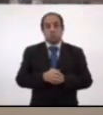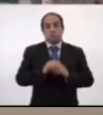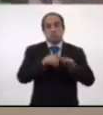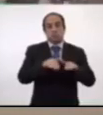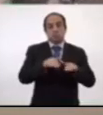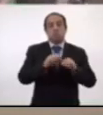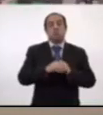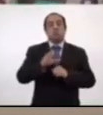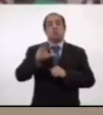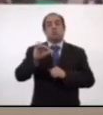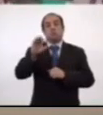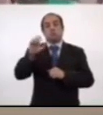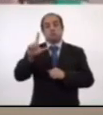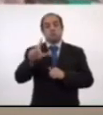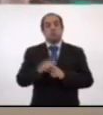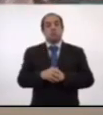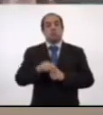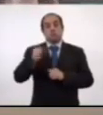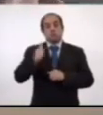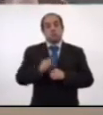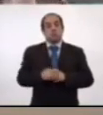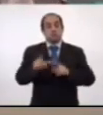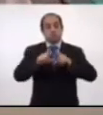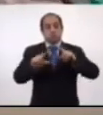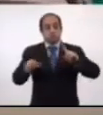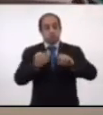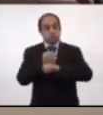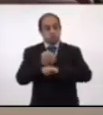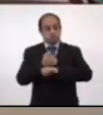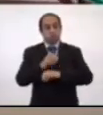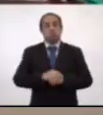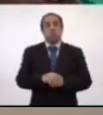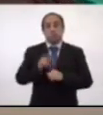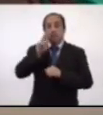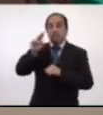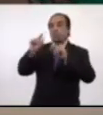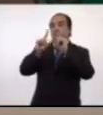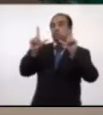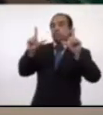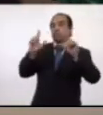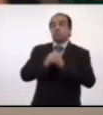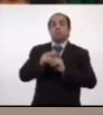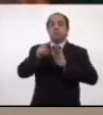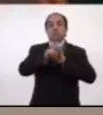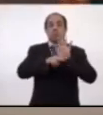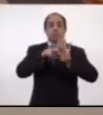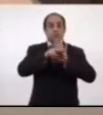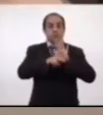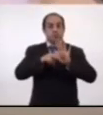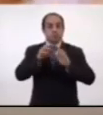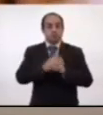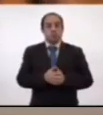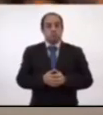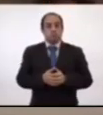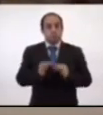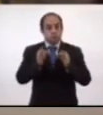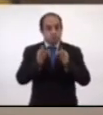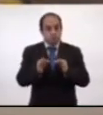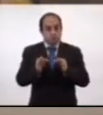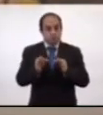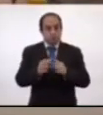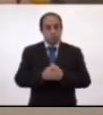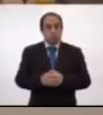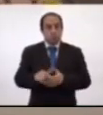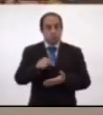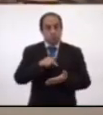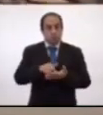civil en las demás entidades federativas. Están viendo en pantalla un video en el que es precisamente el lugar